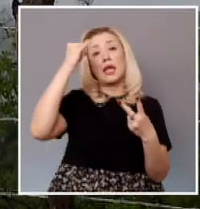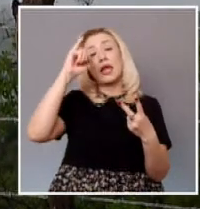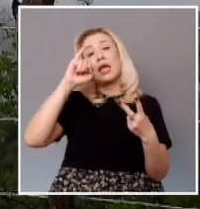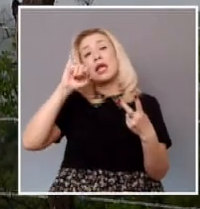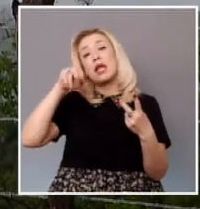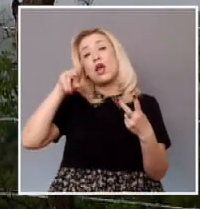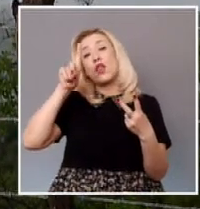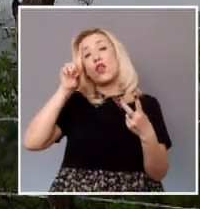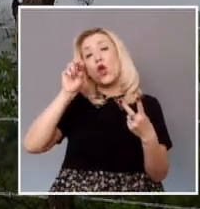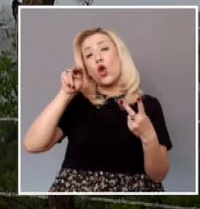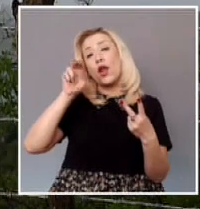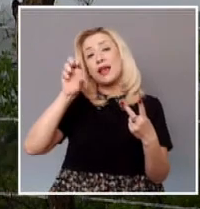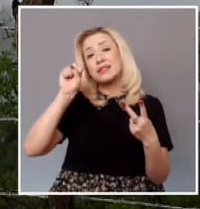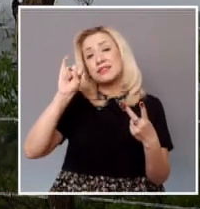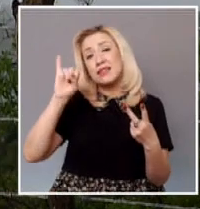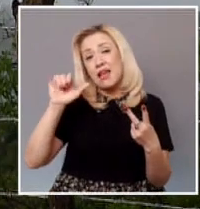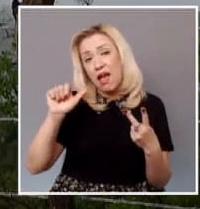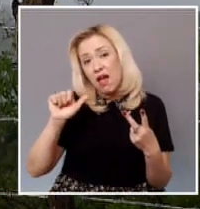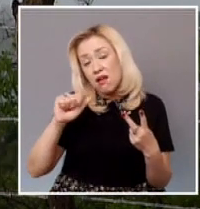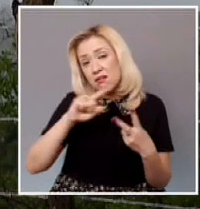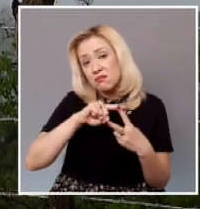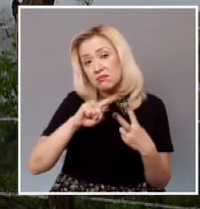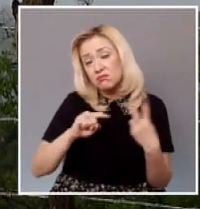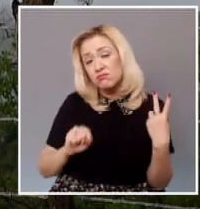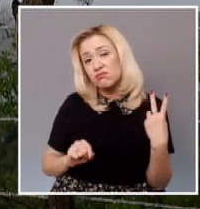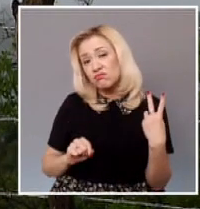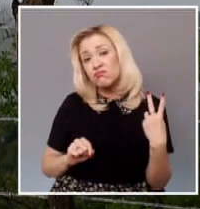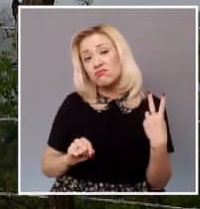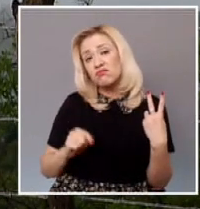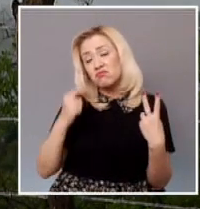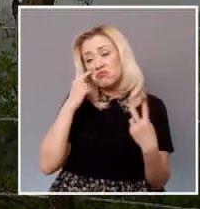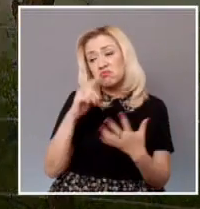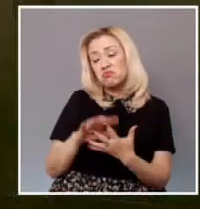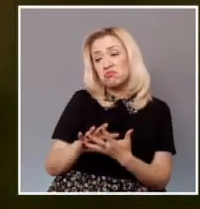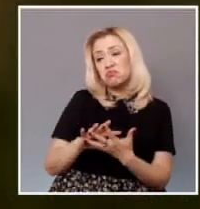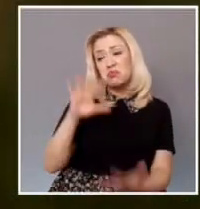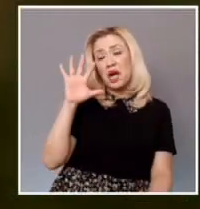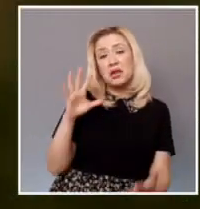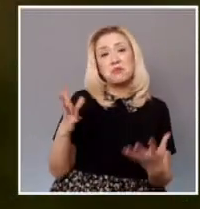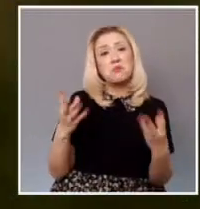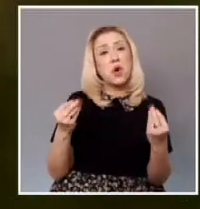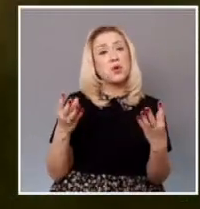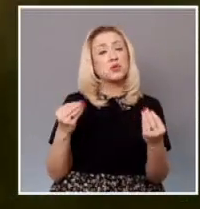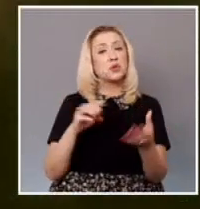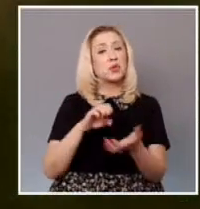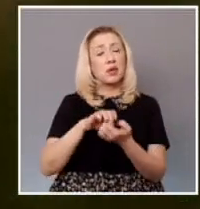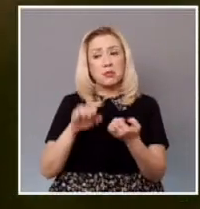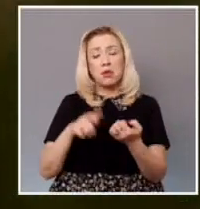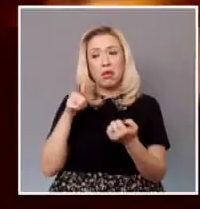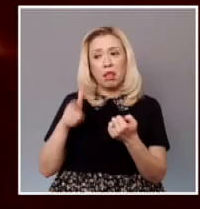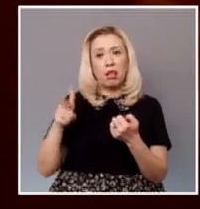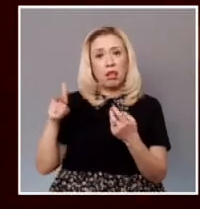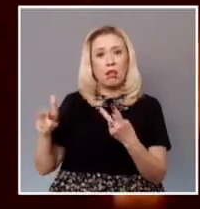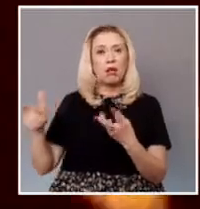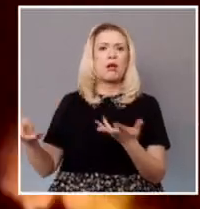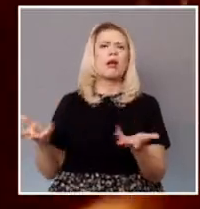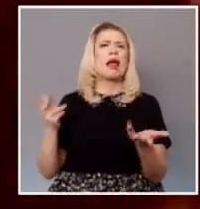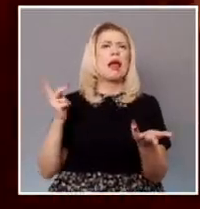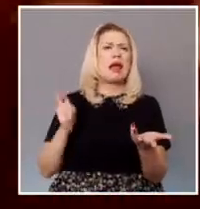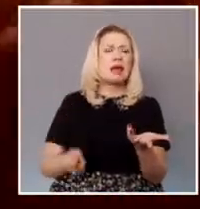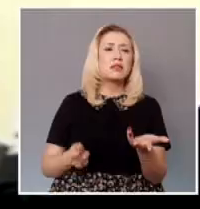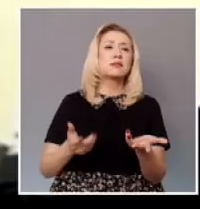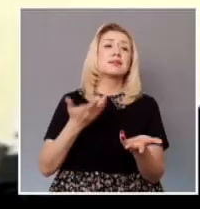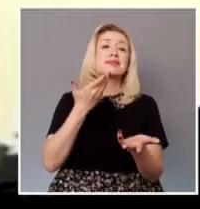que cada vez hay más ejemplos del sur global. Precisaron que dichas acciones son consecuencia de que